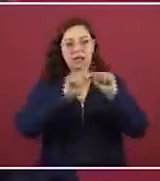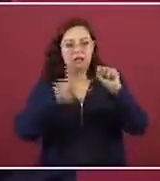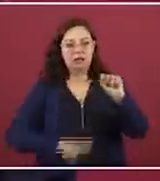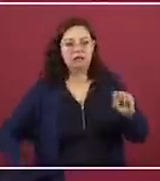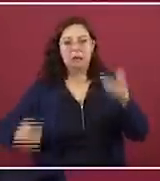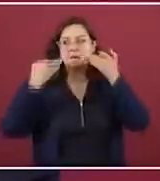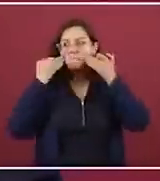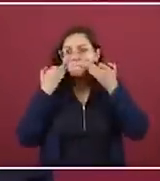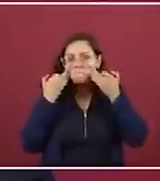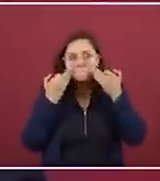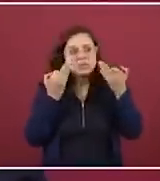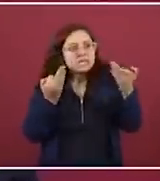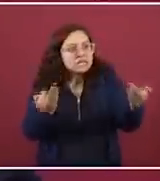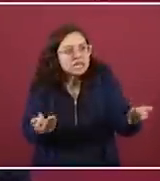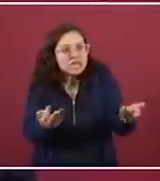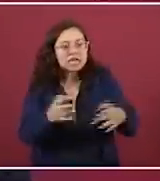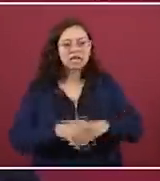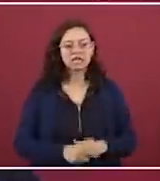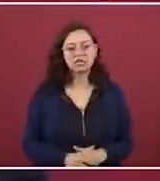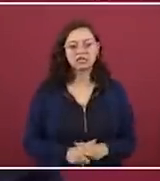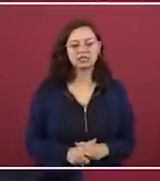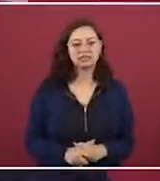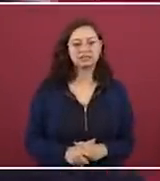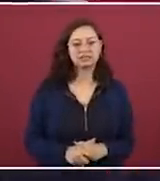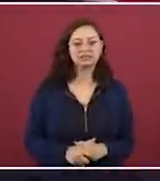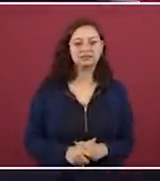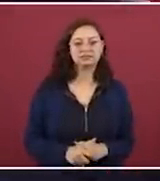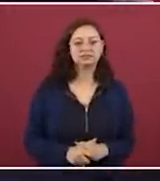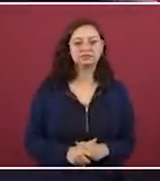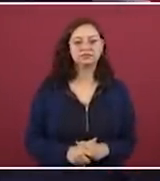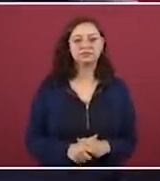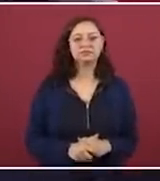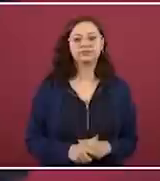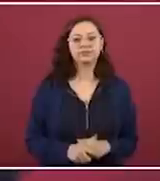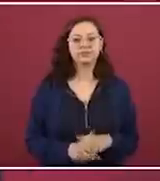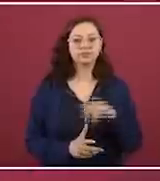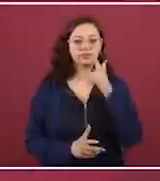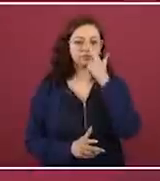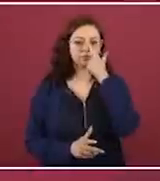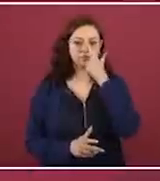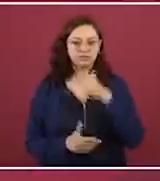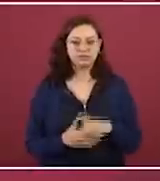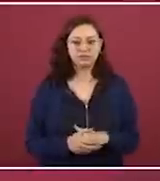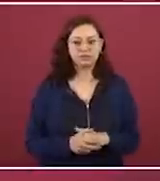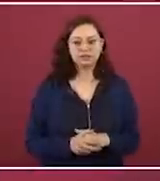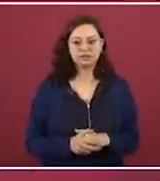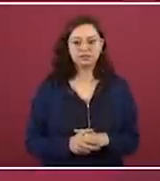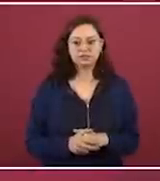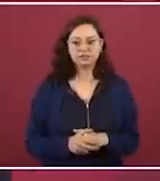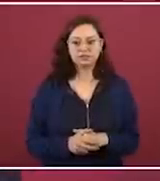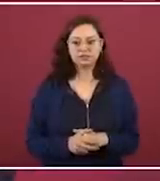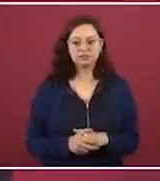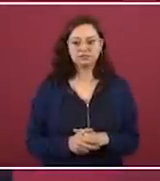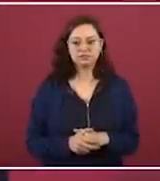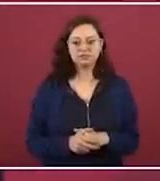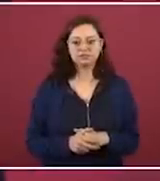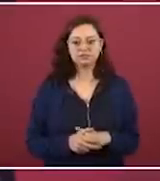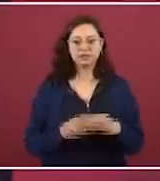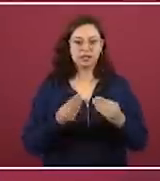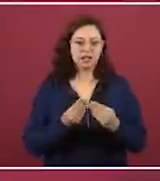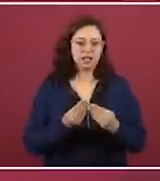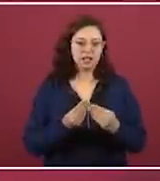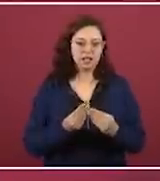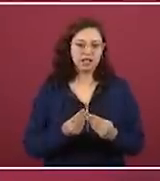Claro que es como cuando se cayó el muro y dejó de existir